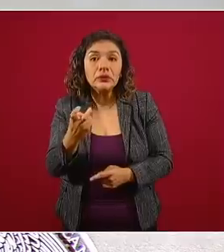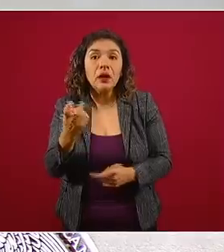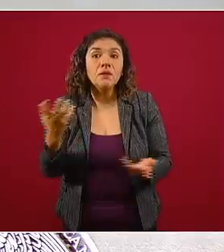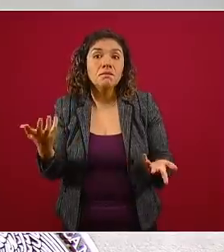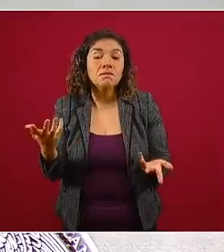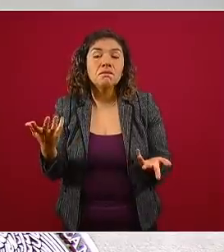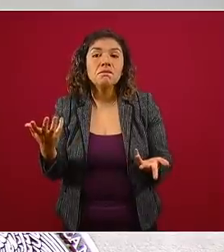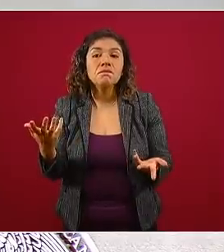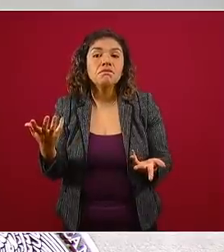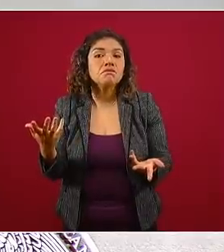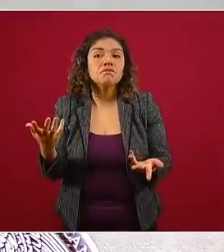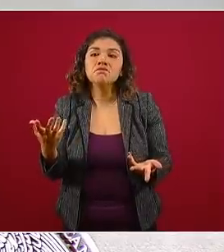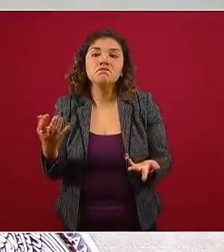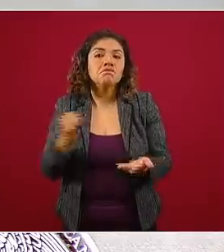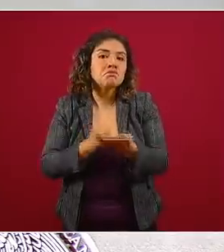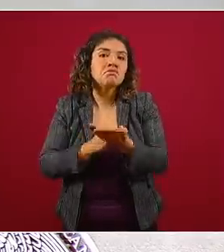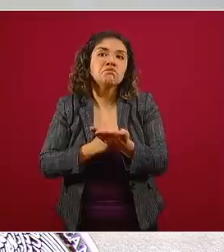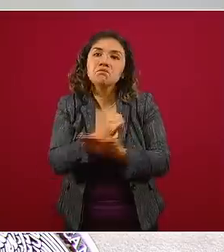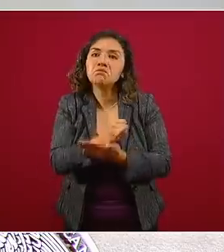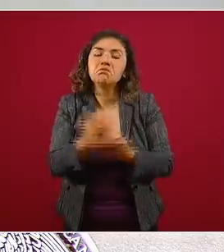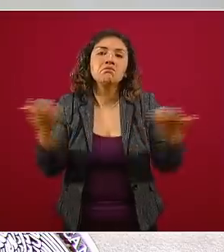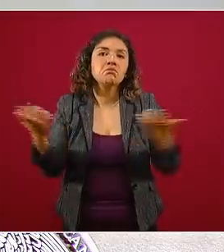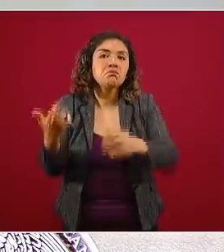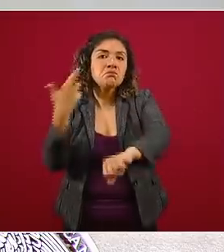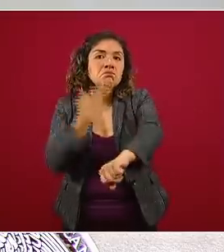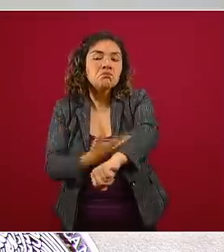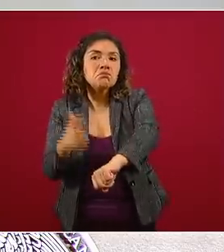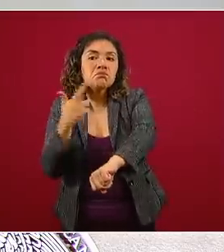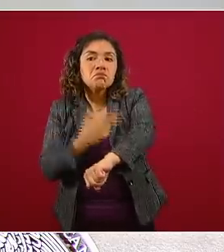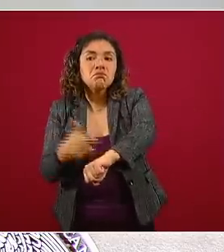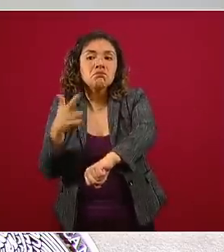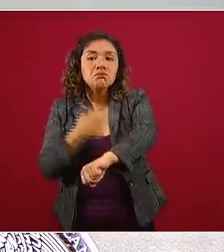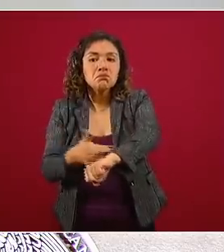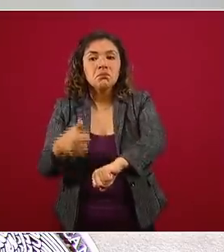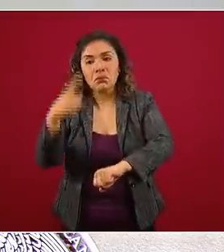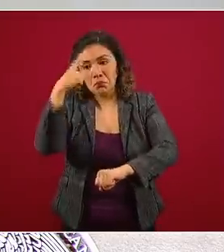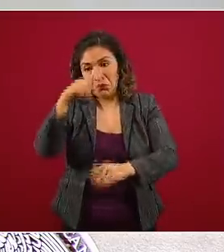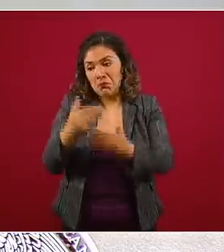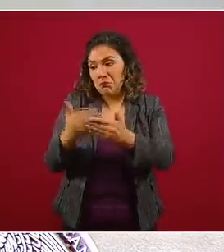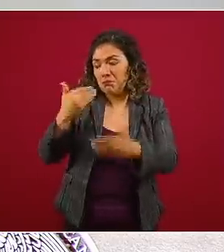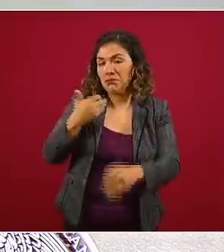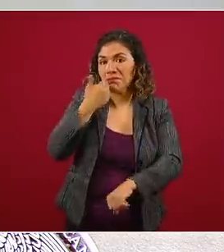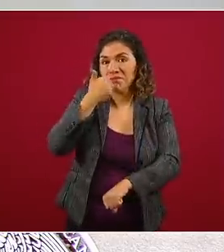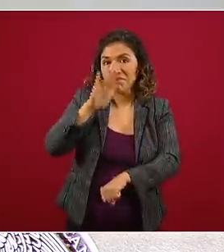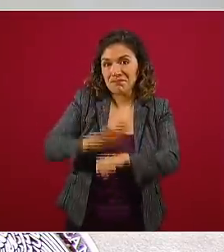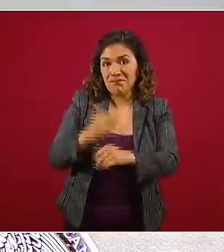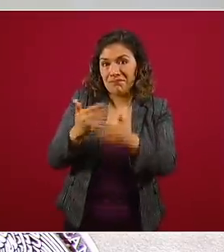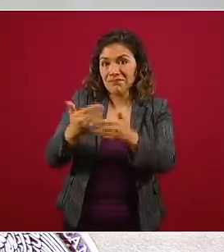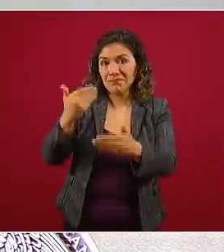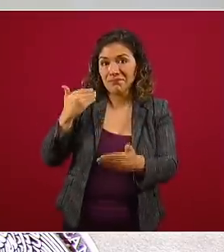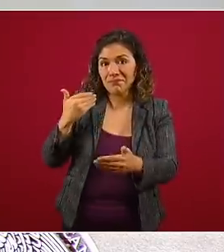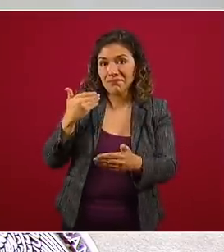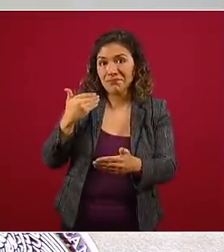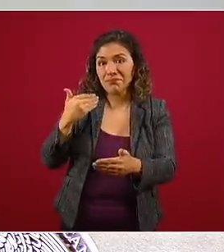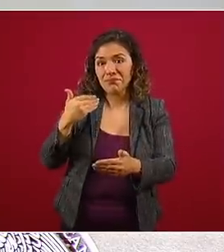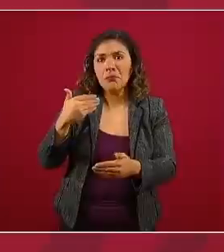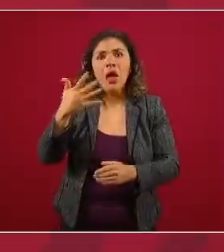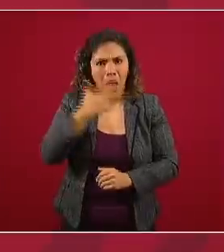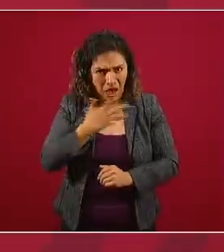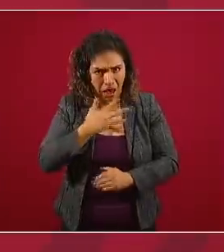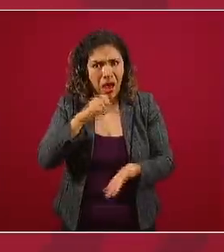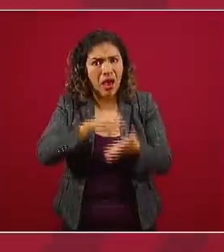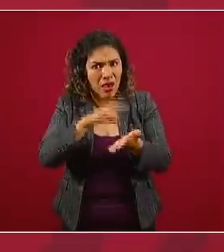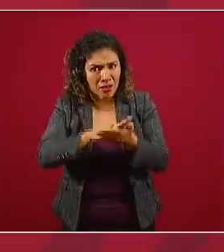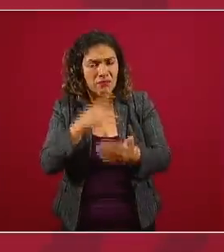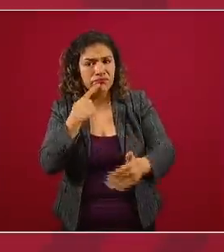se tuvo que proceder la pasada esta administración si existen las